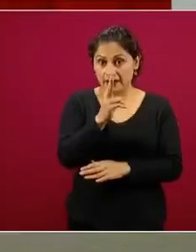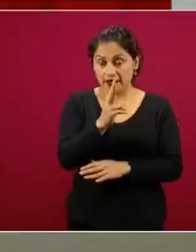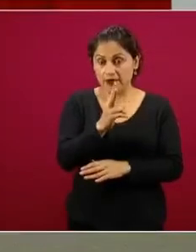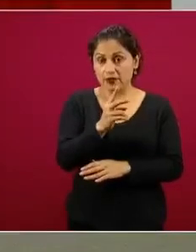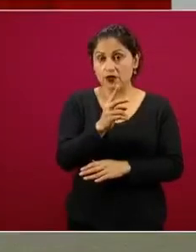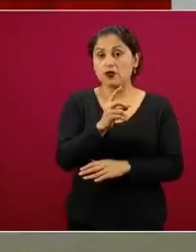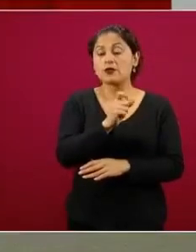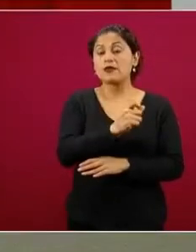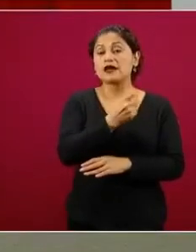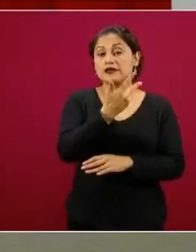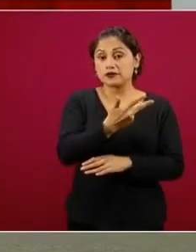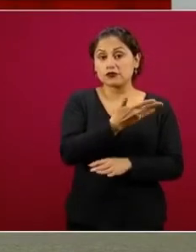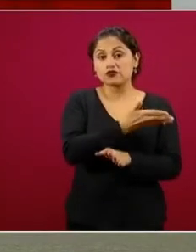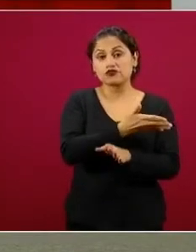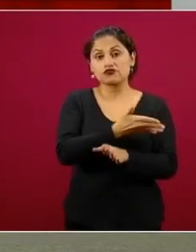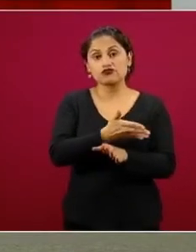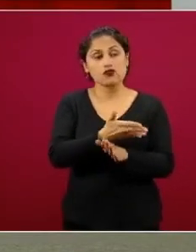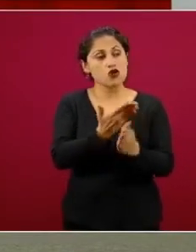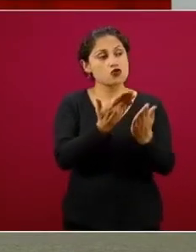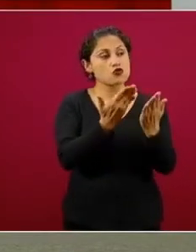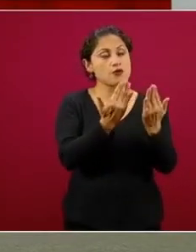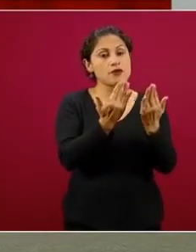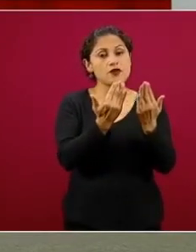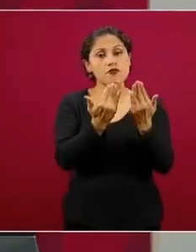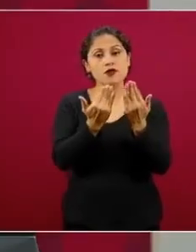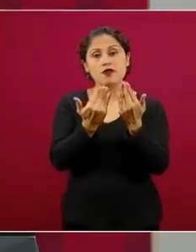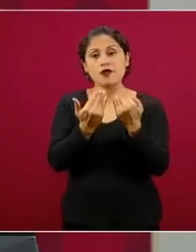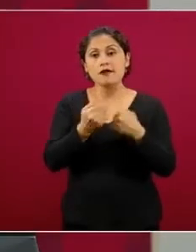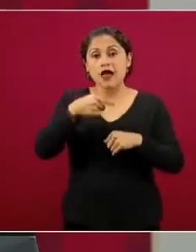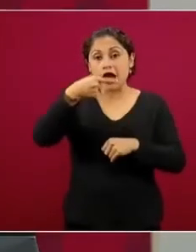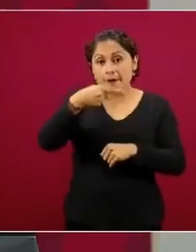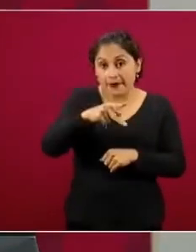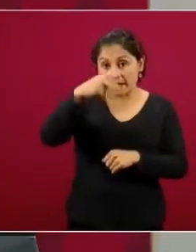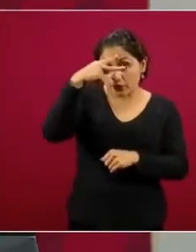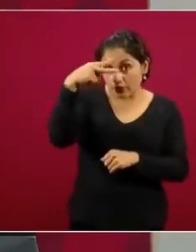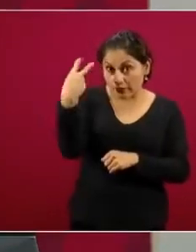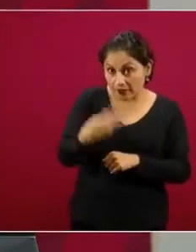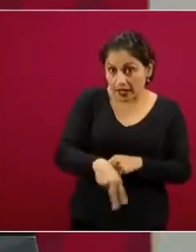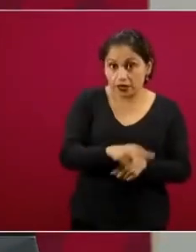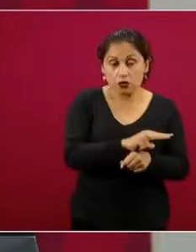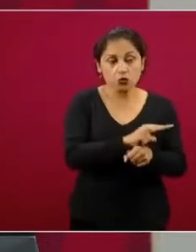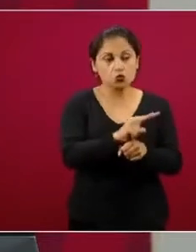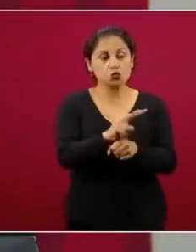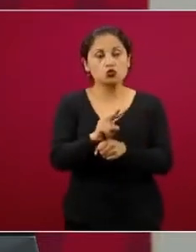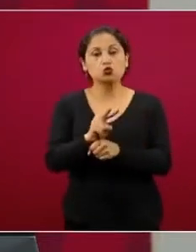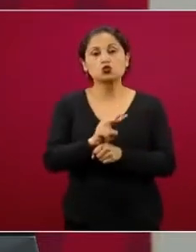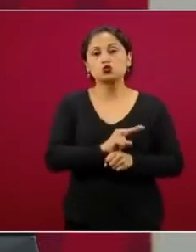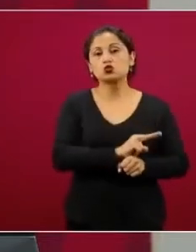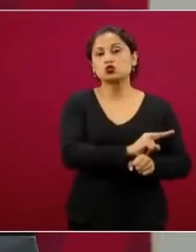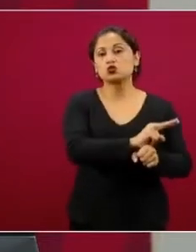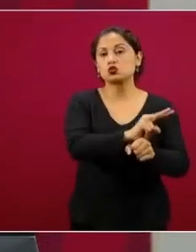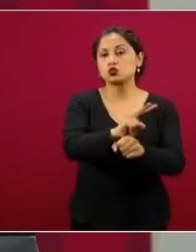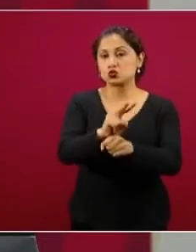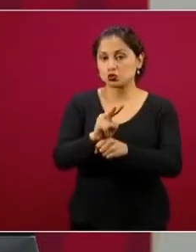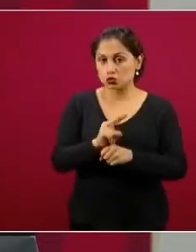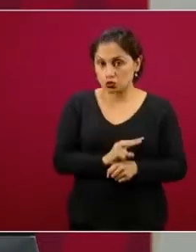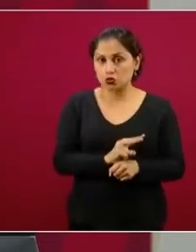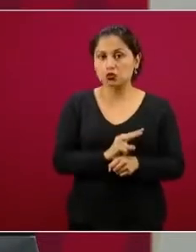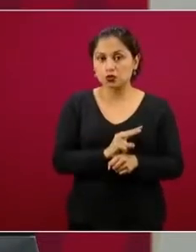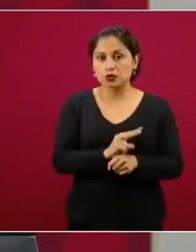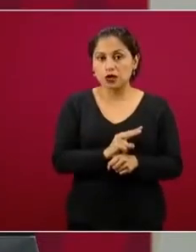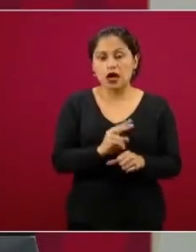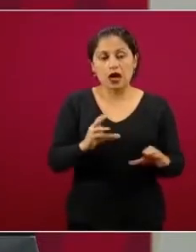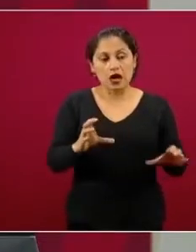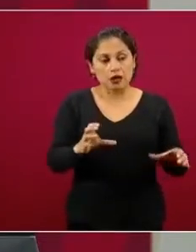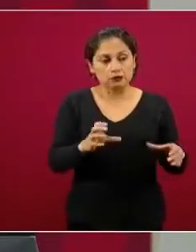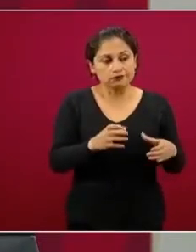en la ocurrencia, no teníamos casos. En México empezamos a hacer vigilancia epidemiológica centrada en el enfoque de contención